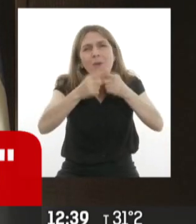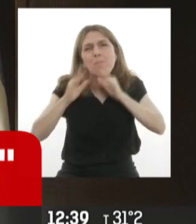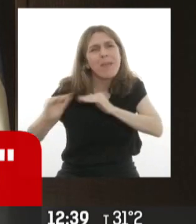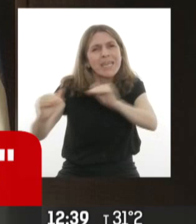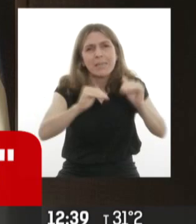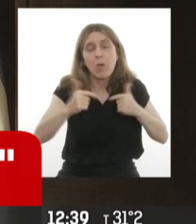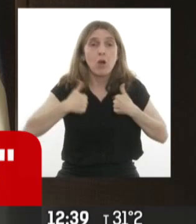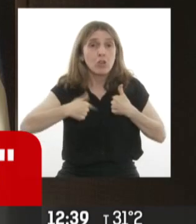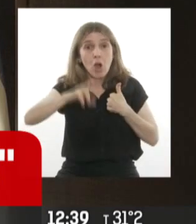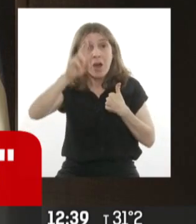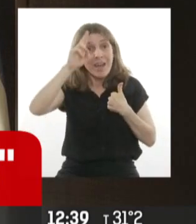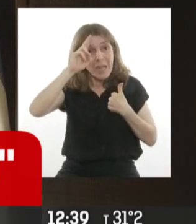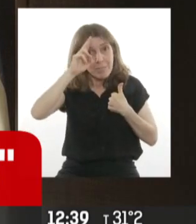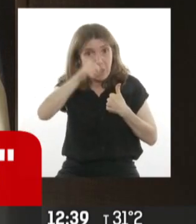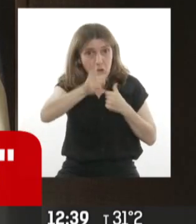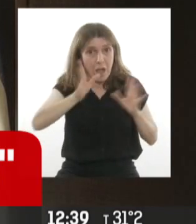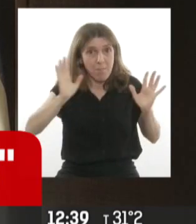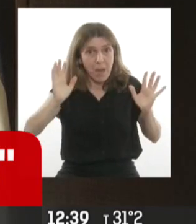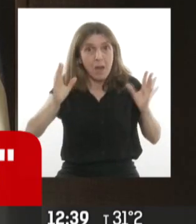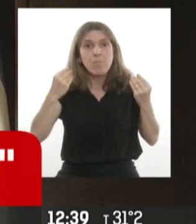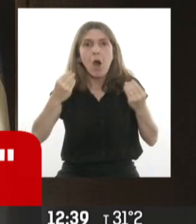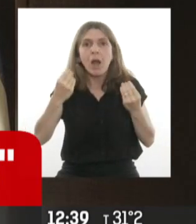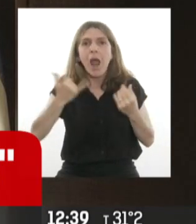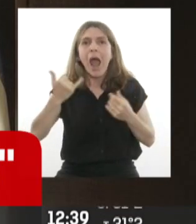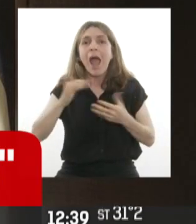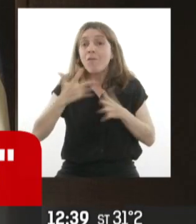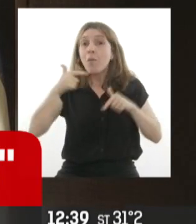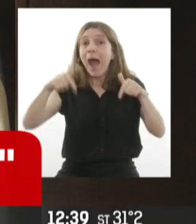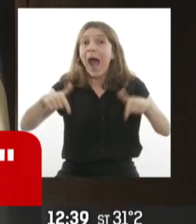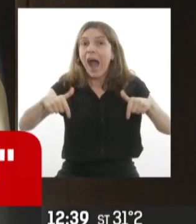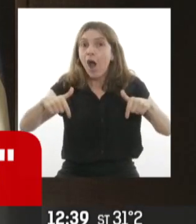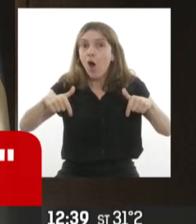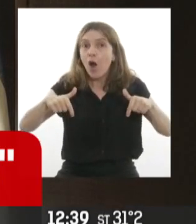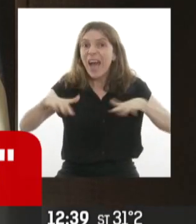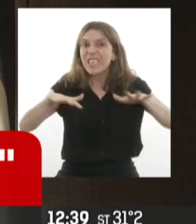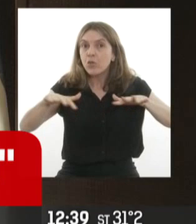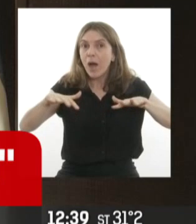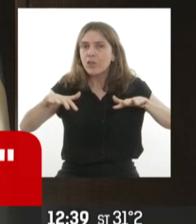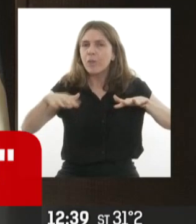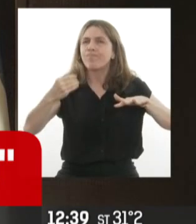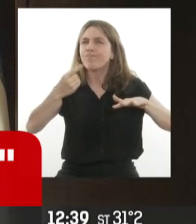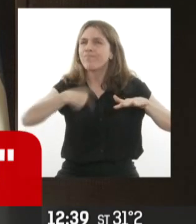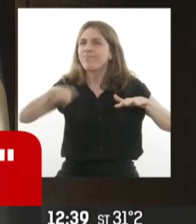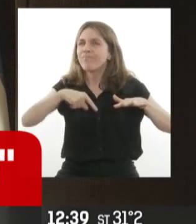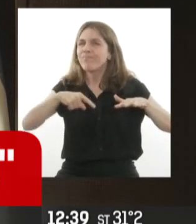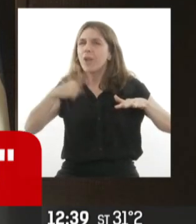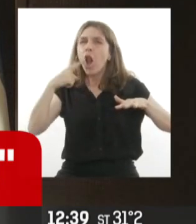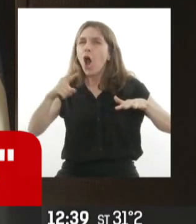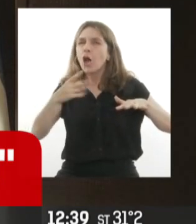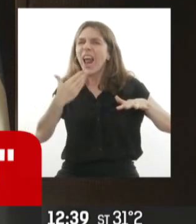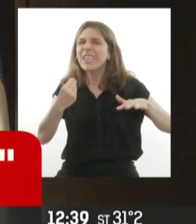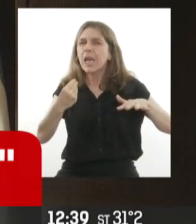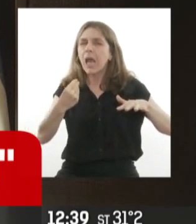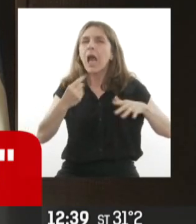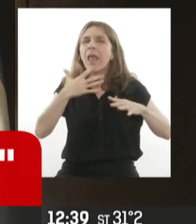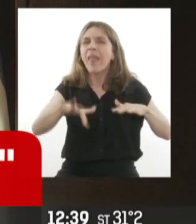respetándonos, porque también el secreto del presente es entender que no hay una idea única que